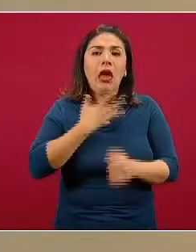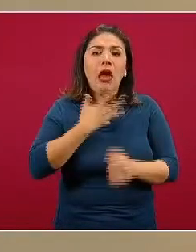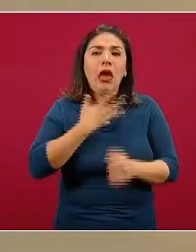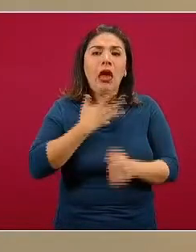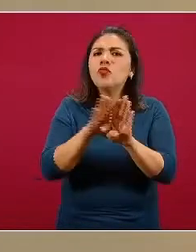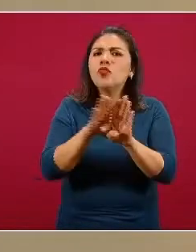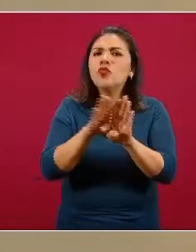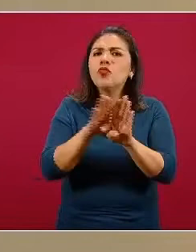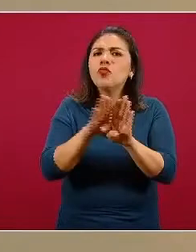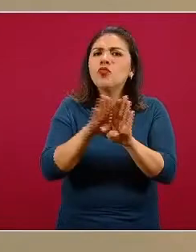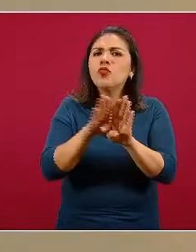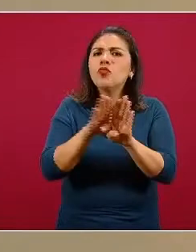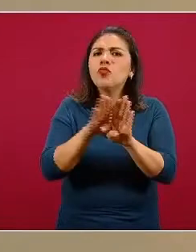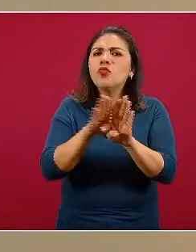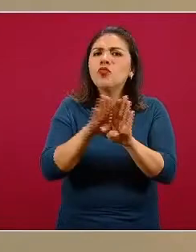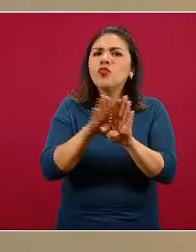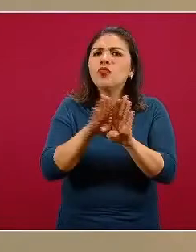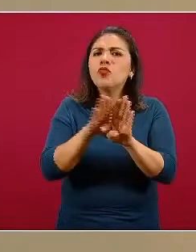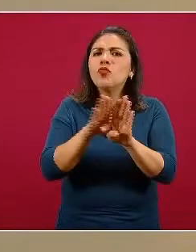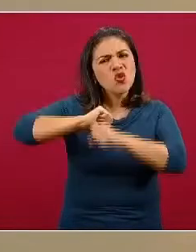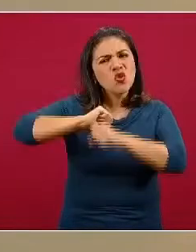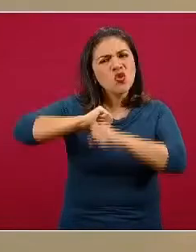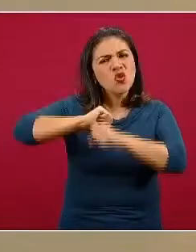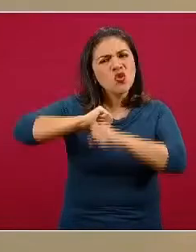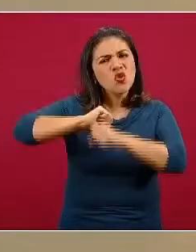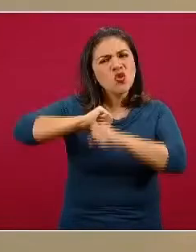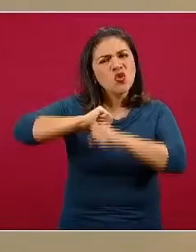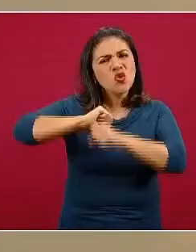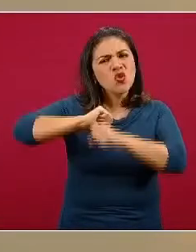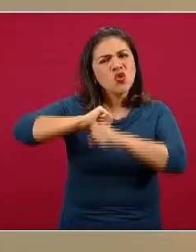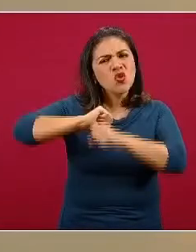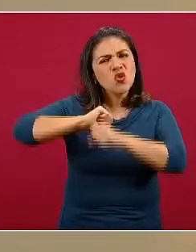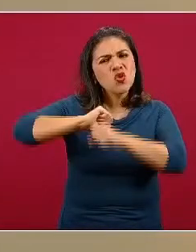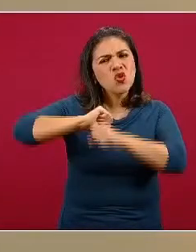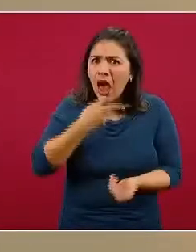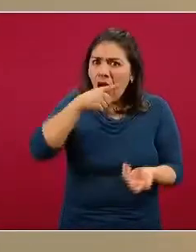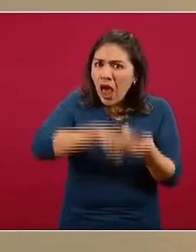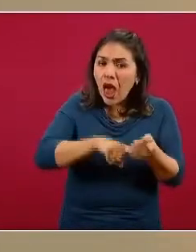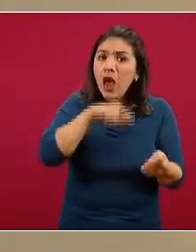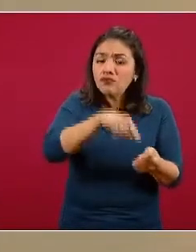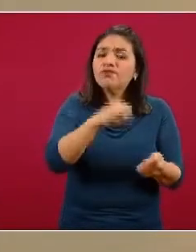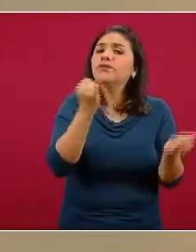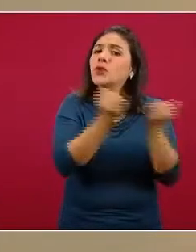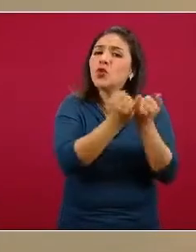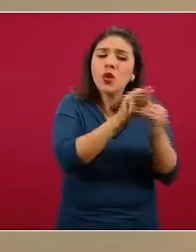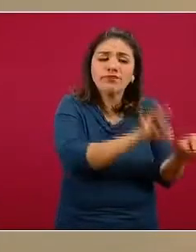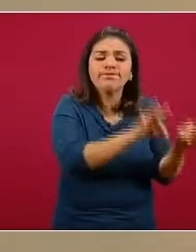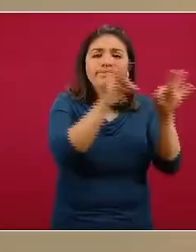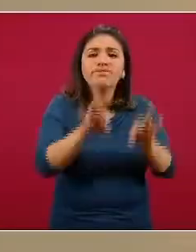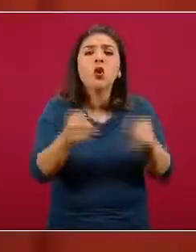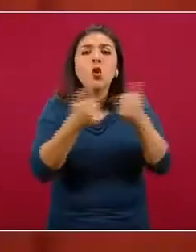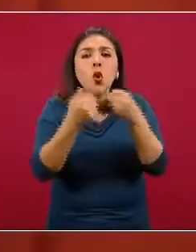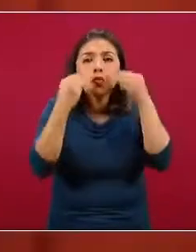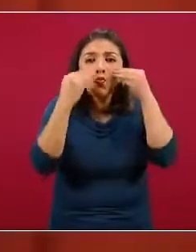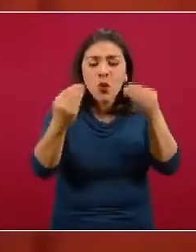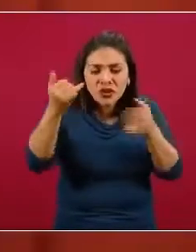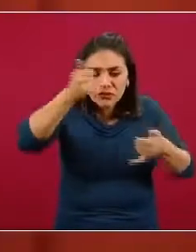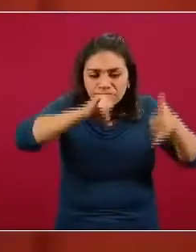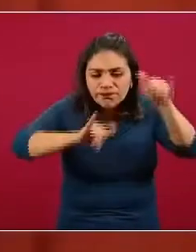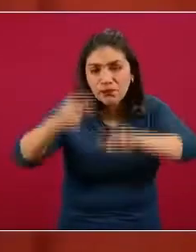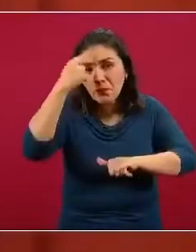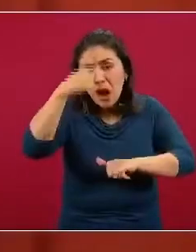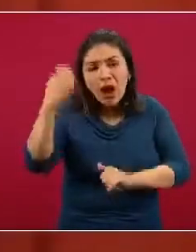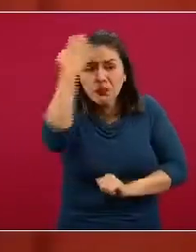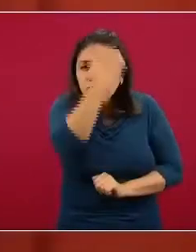síndrome COVID, ¿sí? Y si cumplen la definición operacional de casos, se toma la muestra para